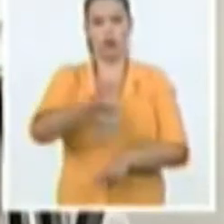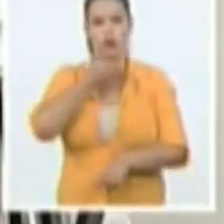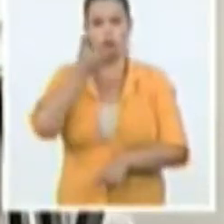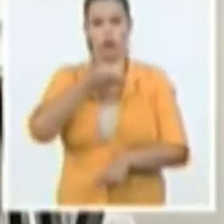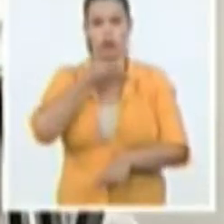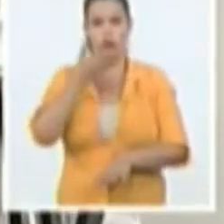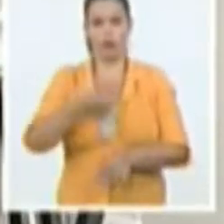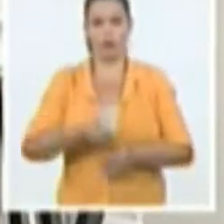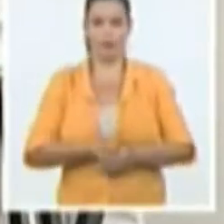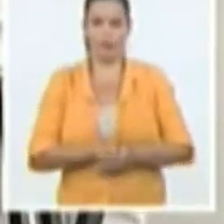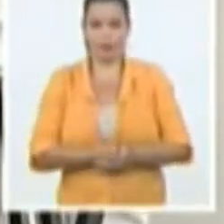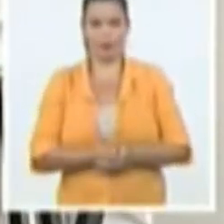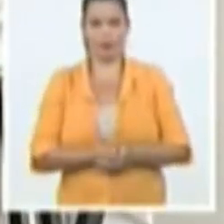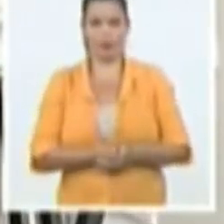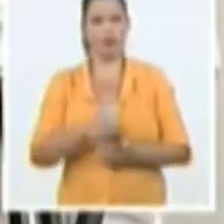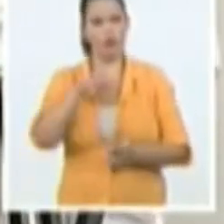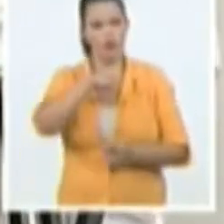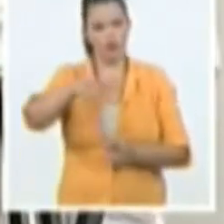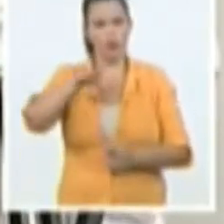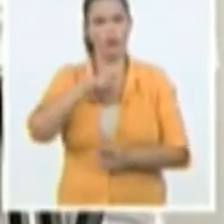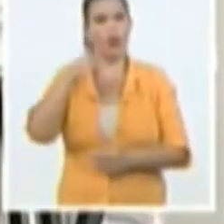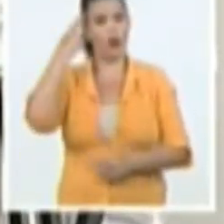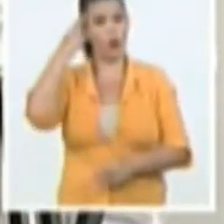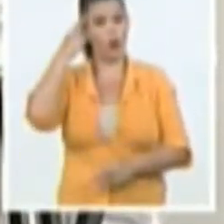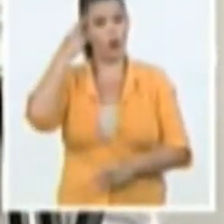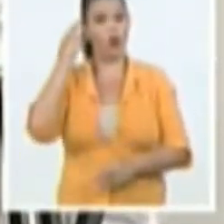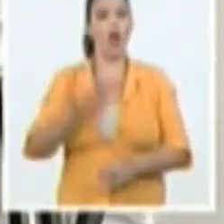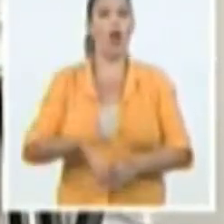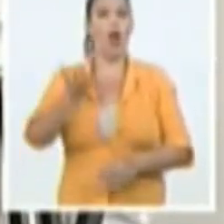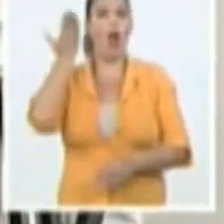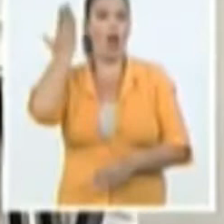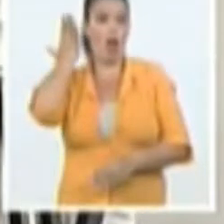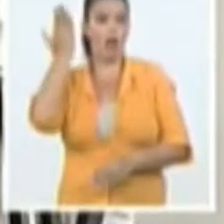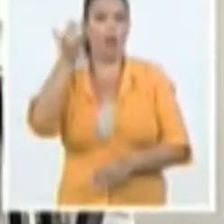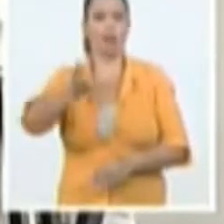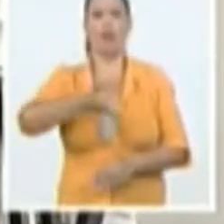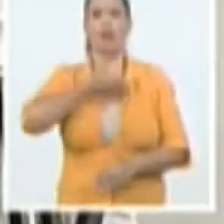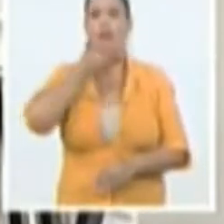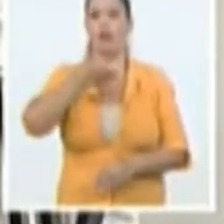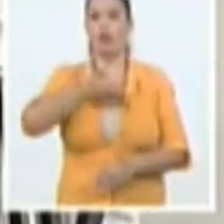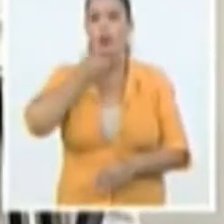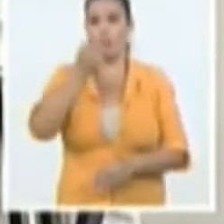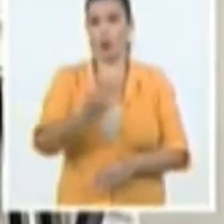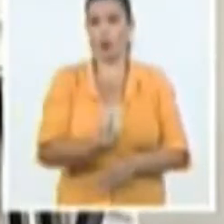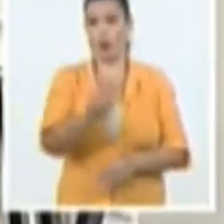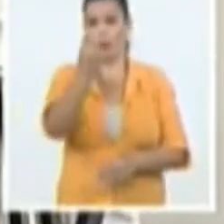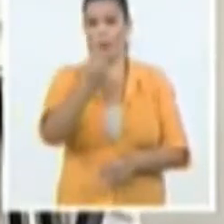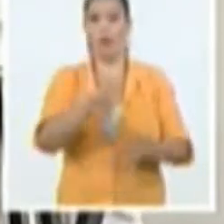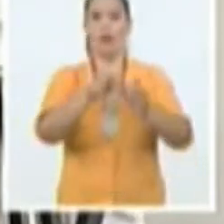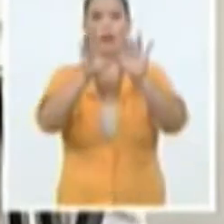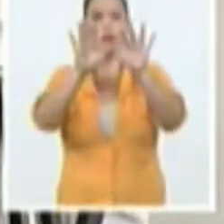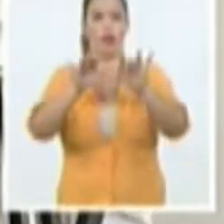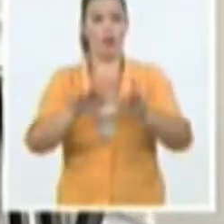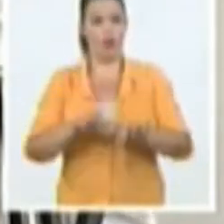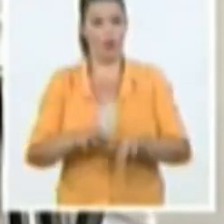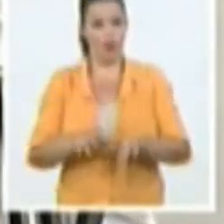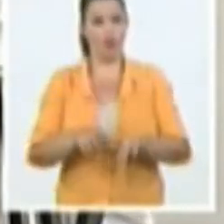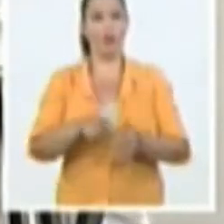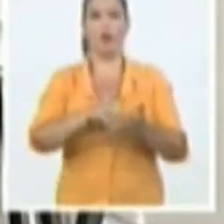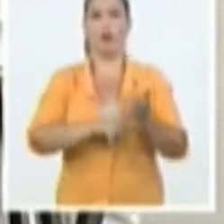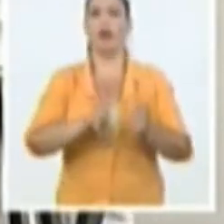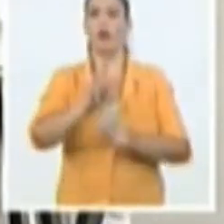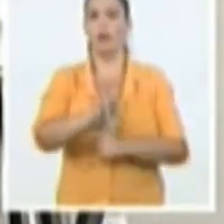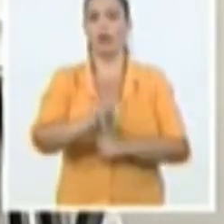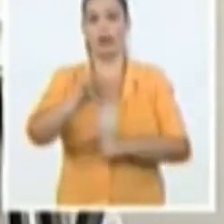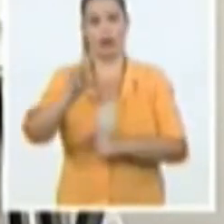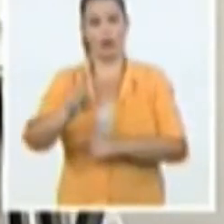Como se recordará en el reciente discurso del compañero primer secretario de nuestro partido, Miguel